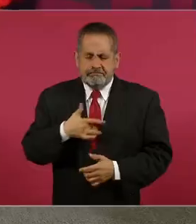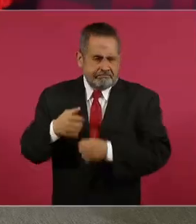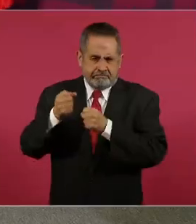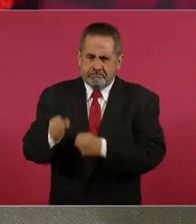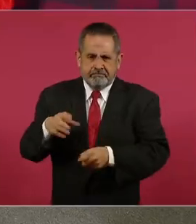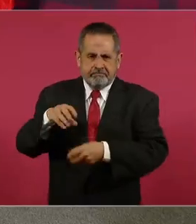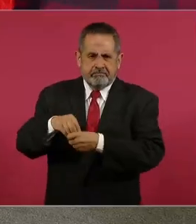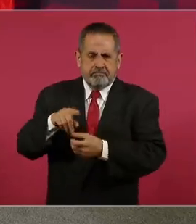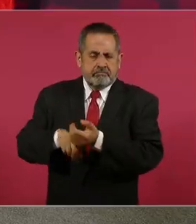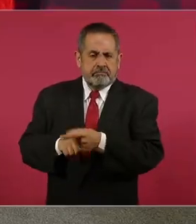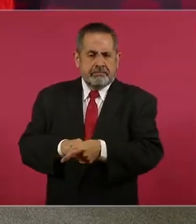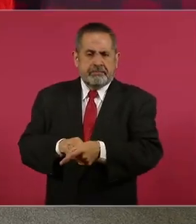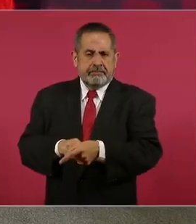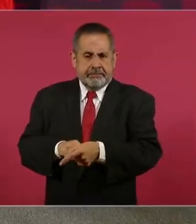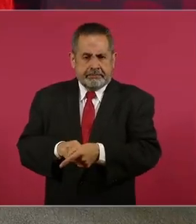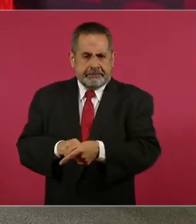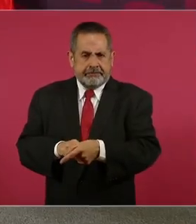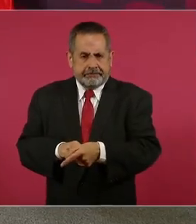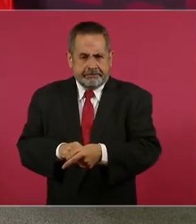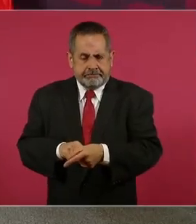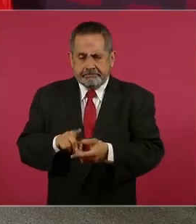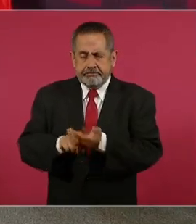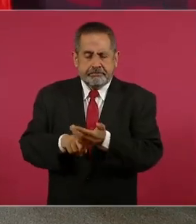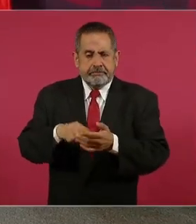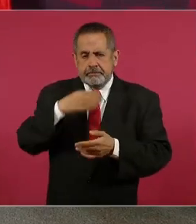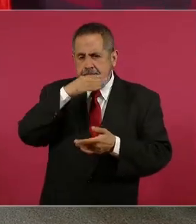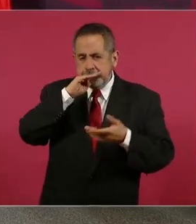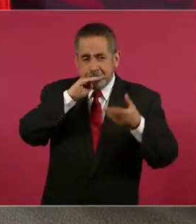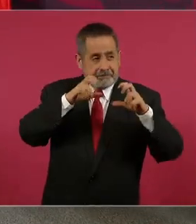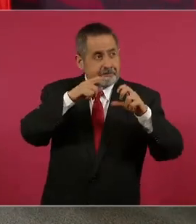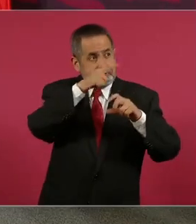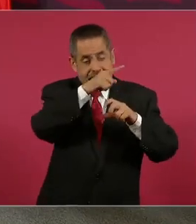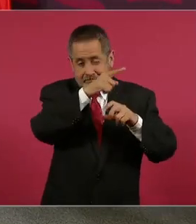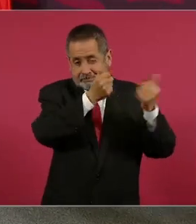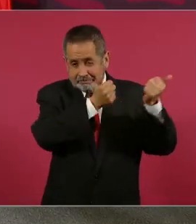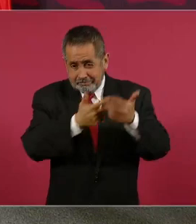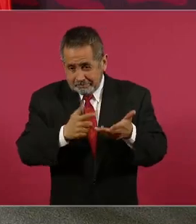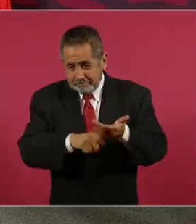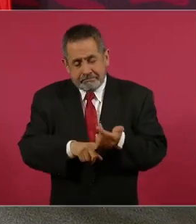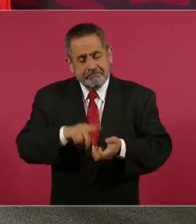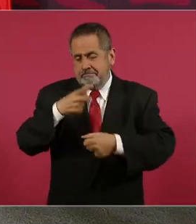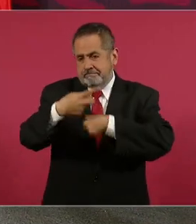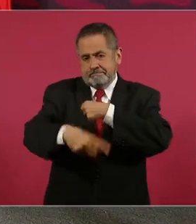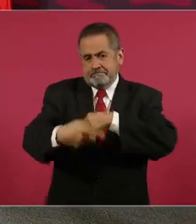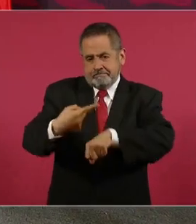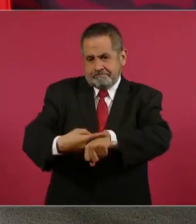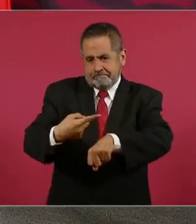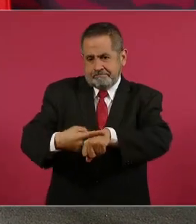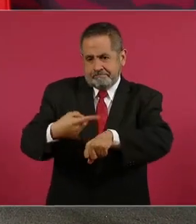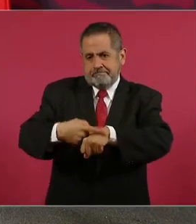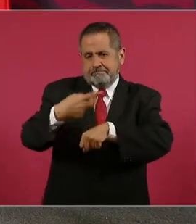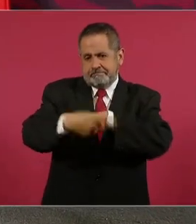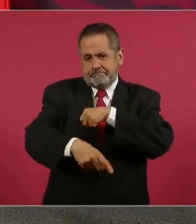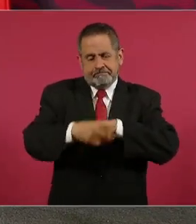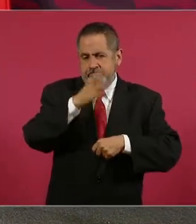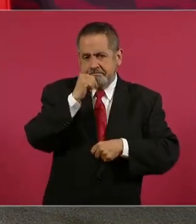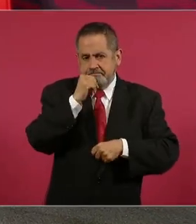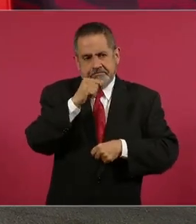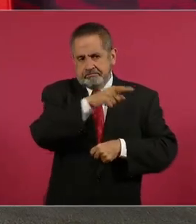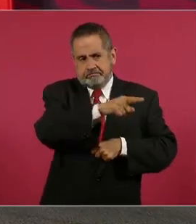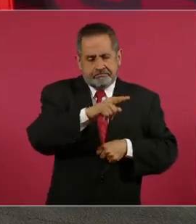convencidos de que es un maíz dañino para el consumo